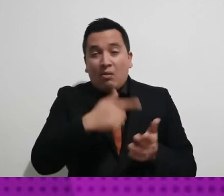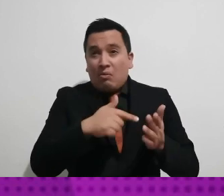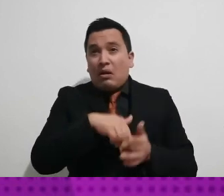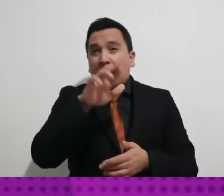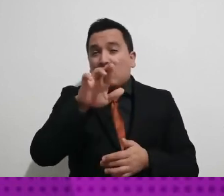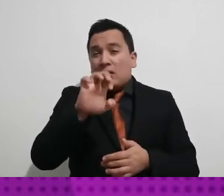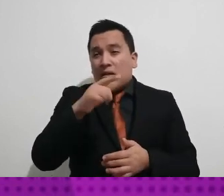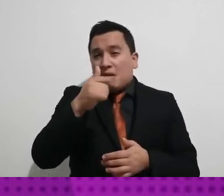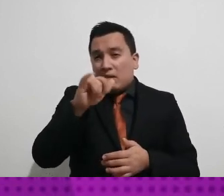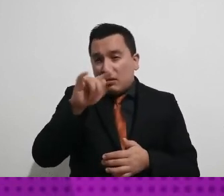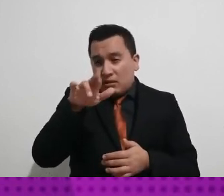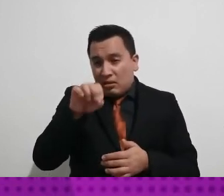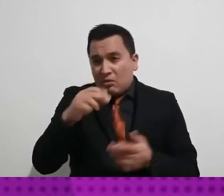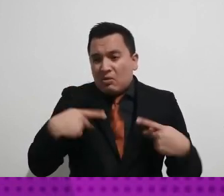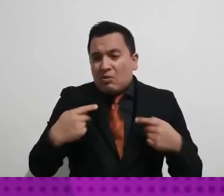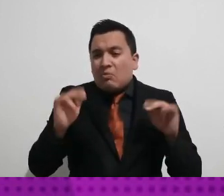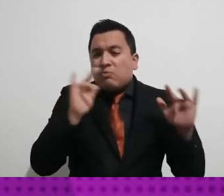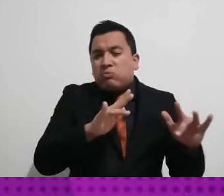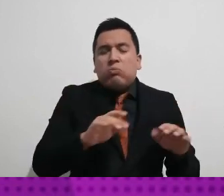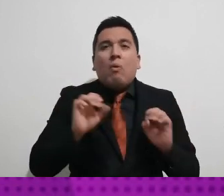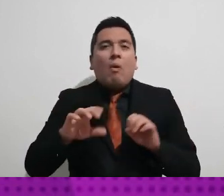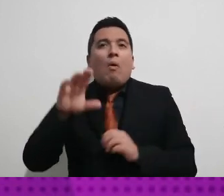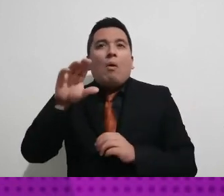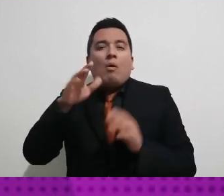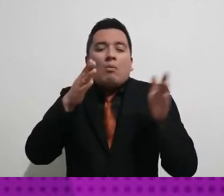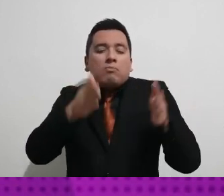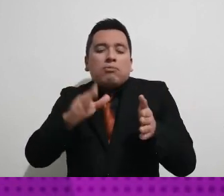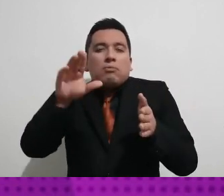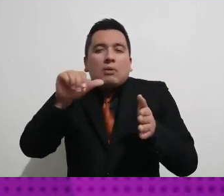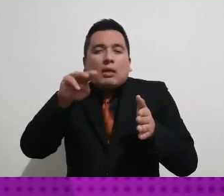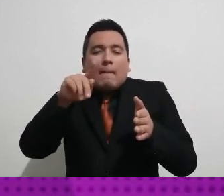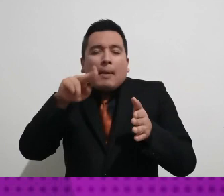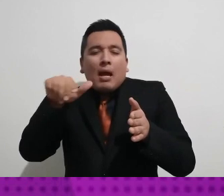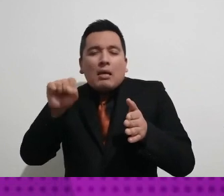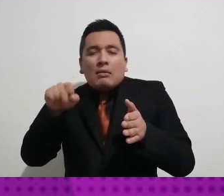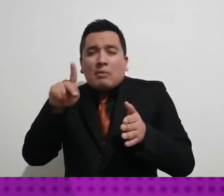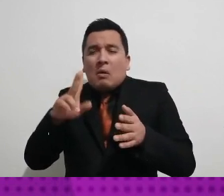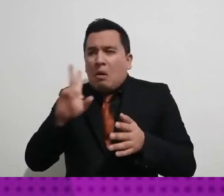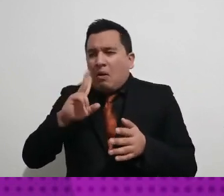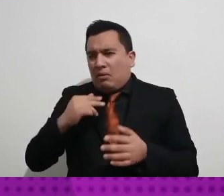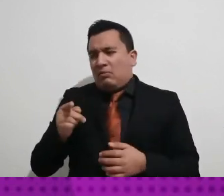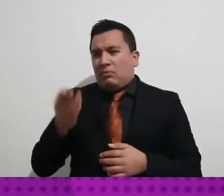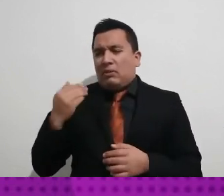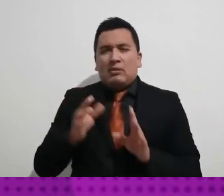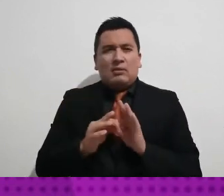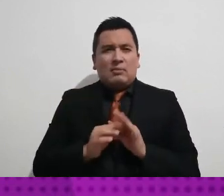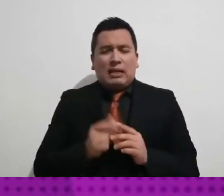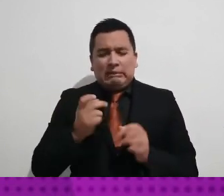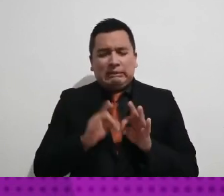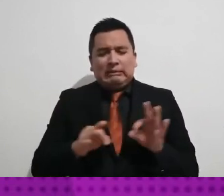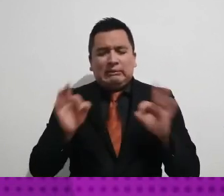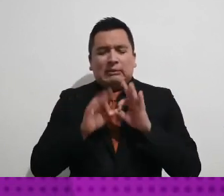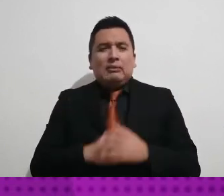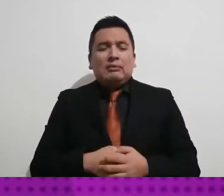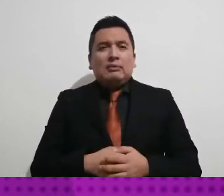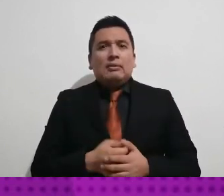en los registros que se tuvieron de los candidatos, en las campañas. Pero antes quisiera destacar algo que usted mencionó ahorita por ahí,